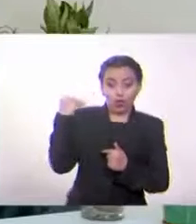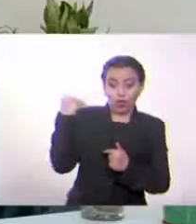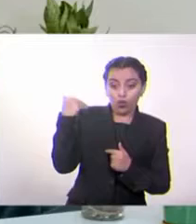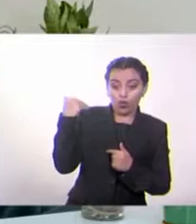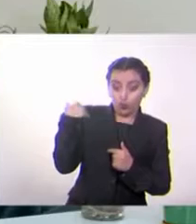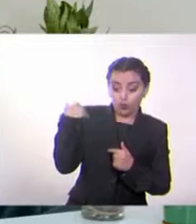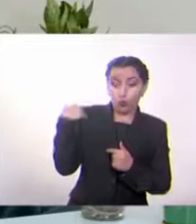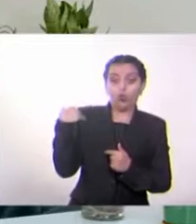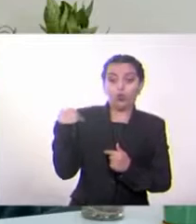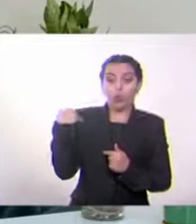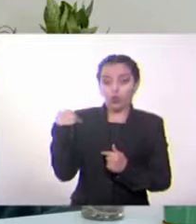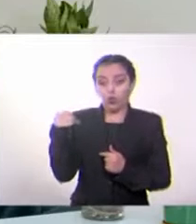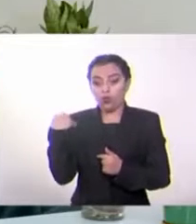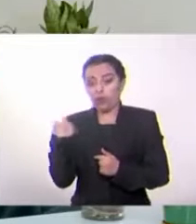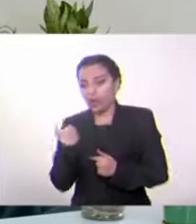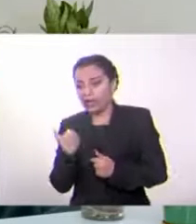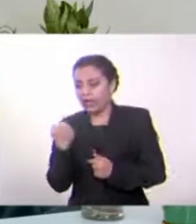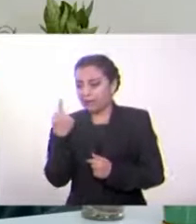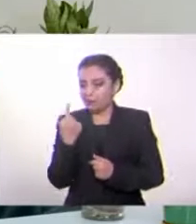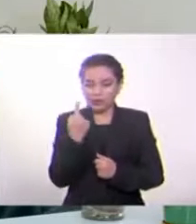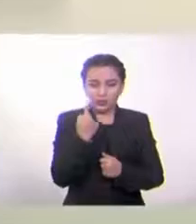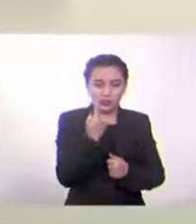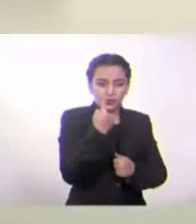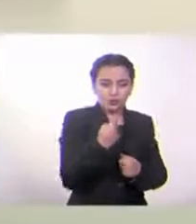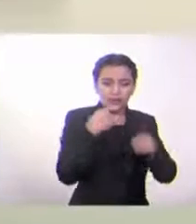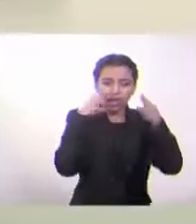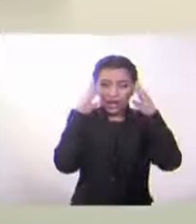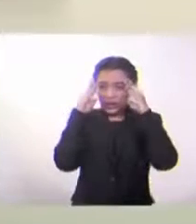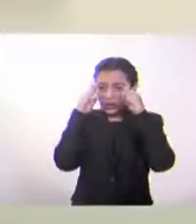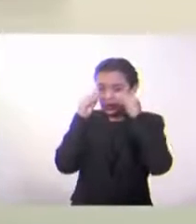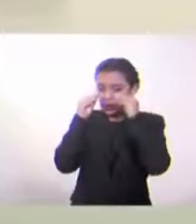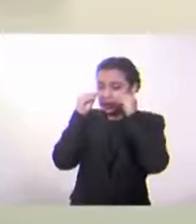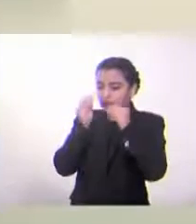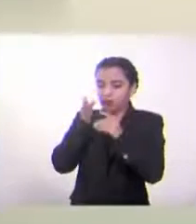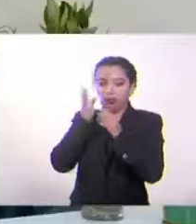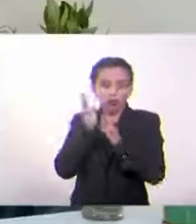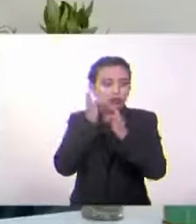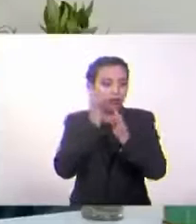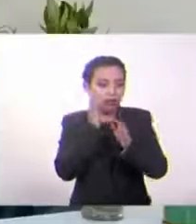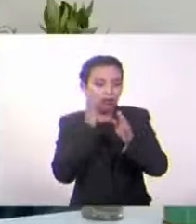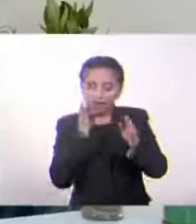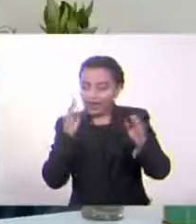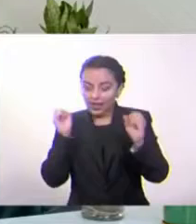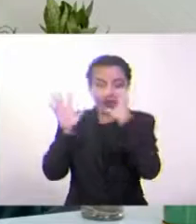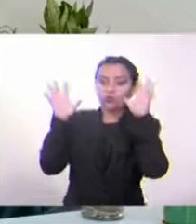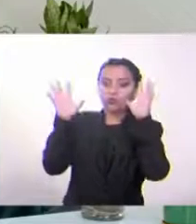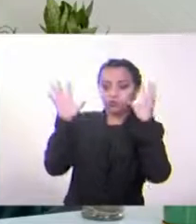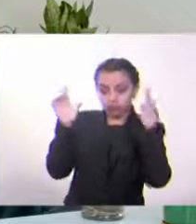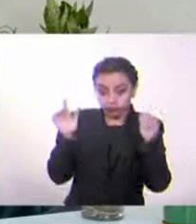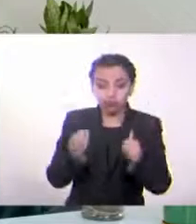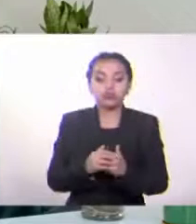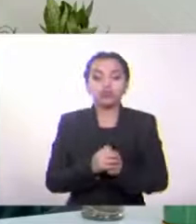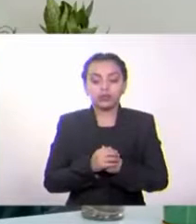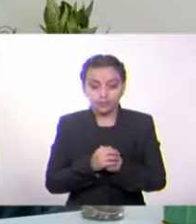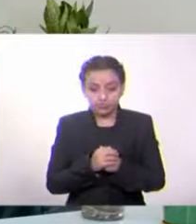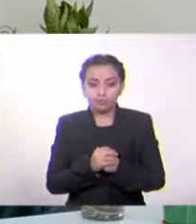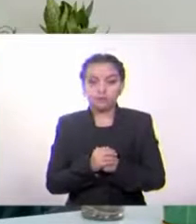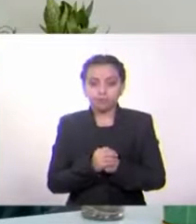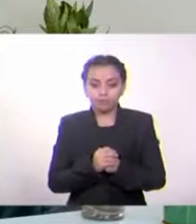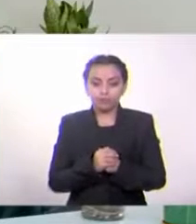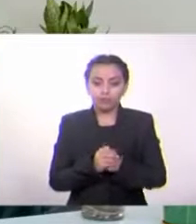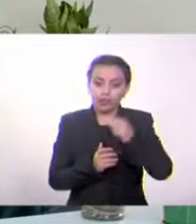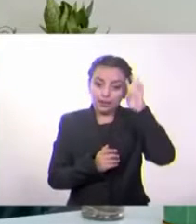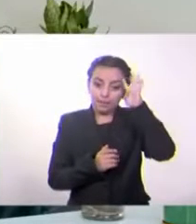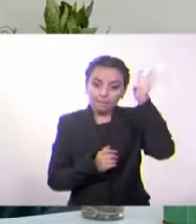que andan por las noches en las calles. Esto quiere decir que el mito tiene una finalidad moralizante